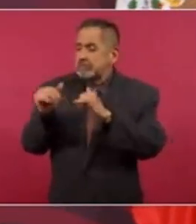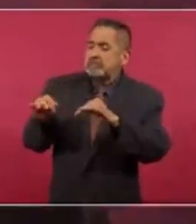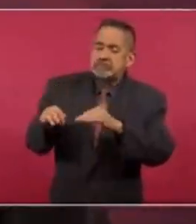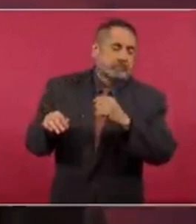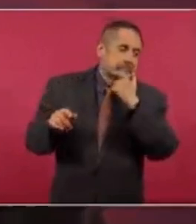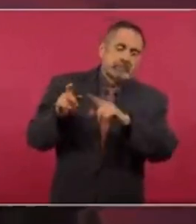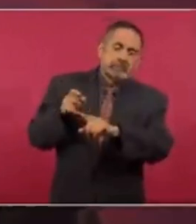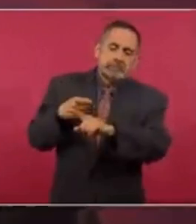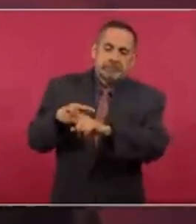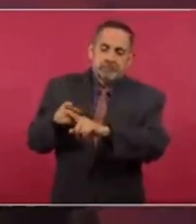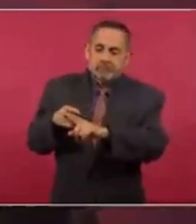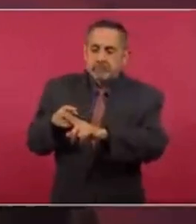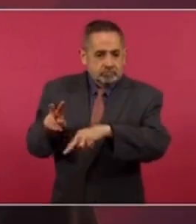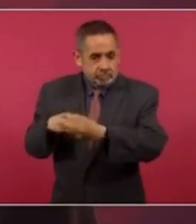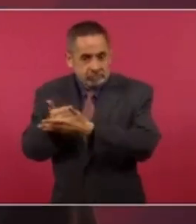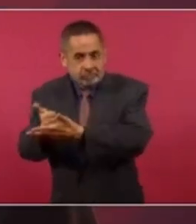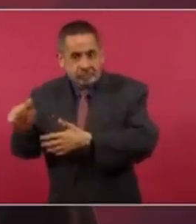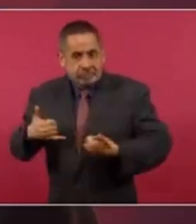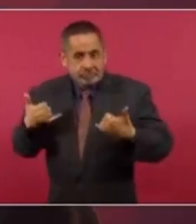Y nunca hicieron nada por los jóvenes.